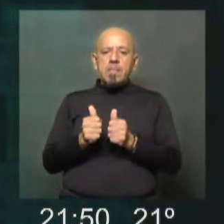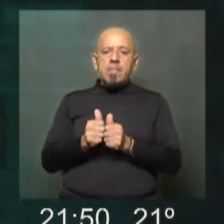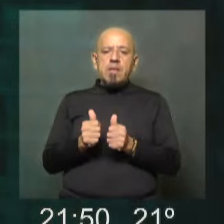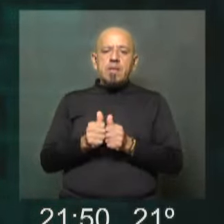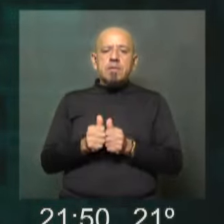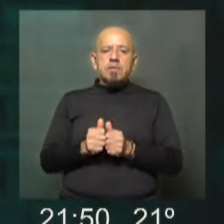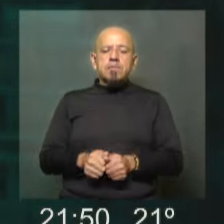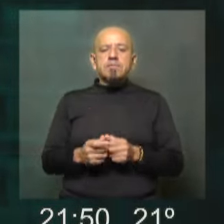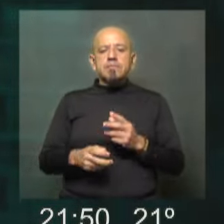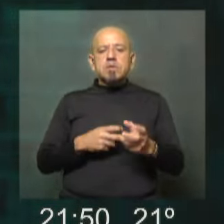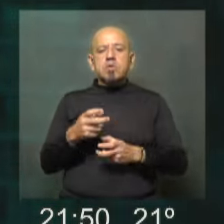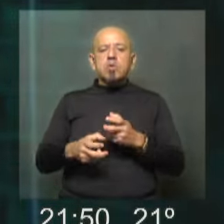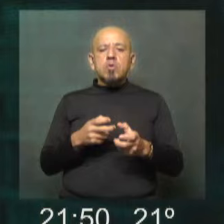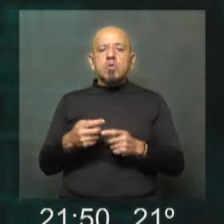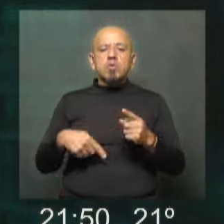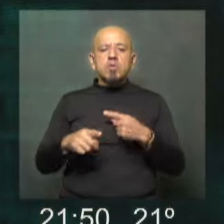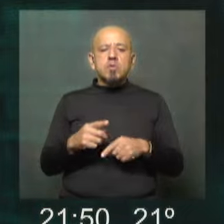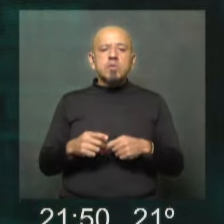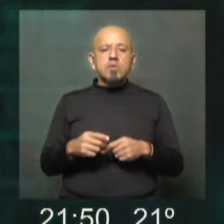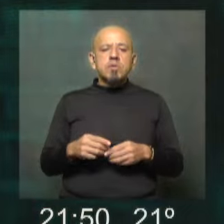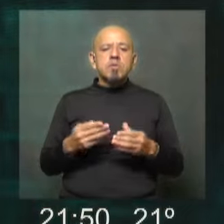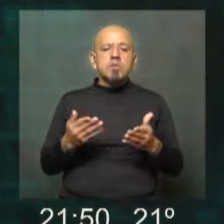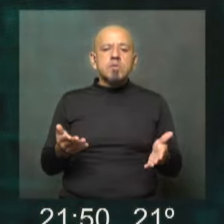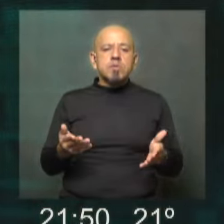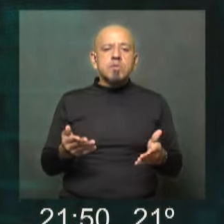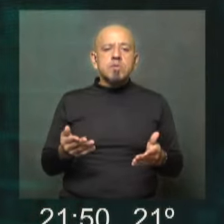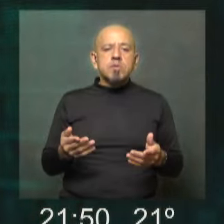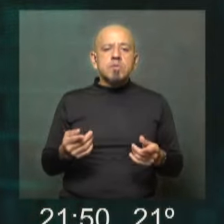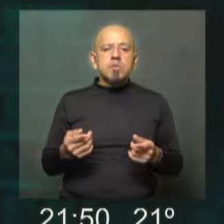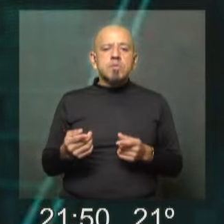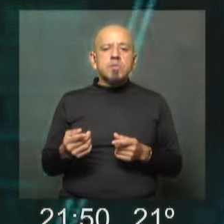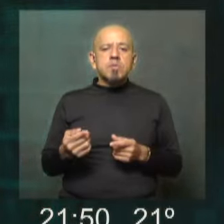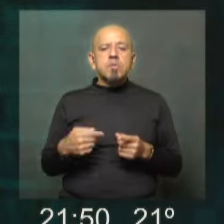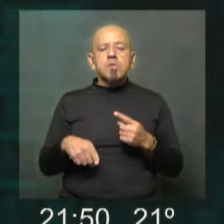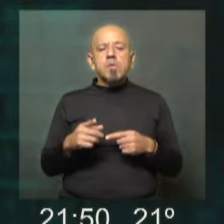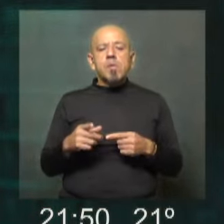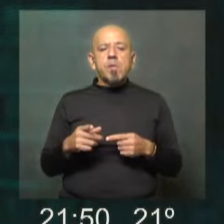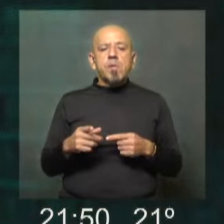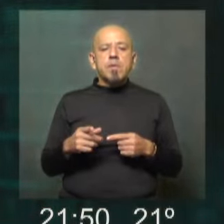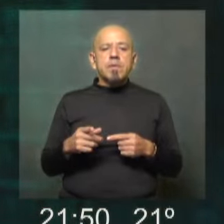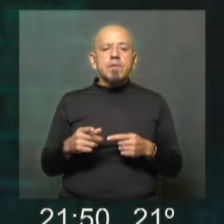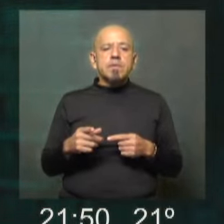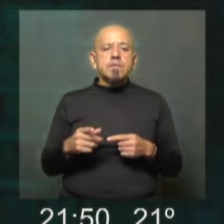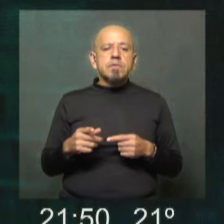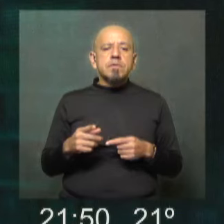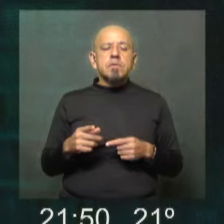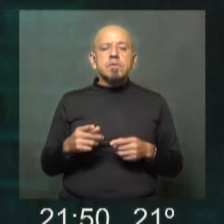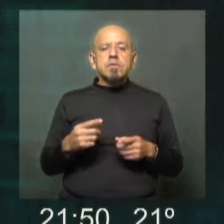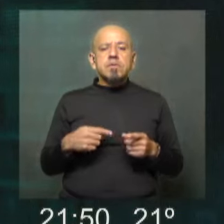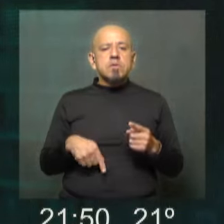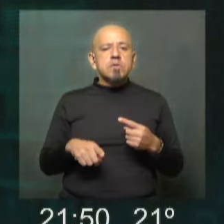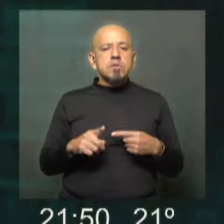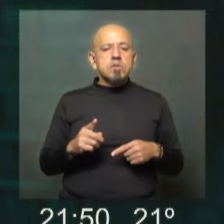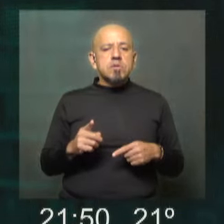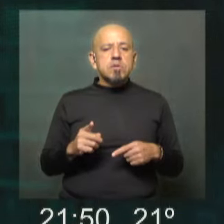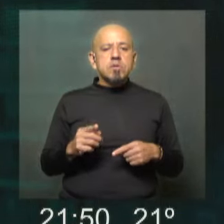paleta de colores relacionada a la paleta de sonidos, como una cosa muy, como muy buscada en ese sentido. Y